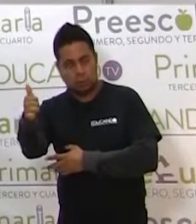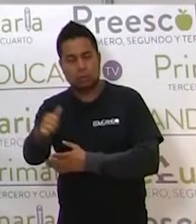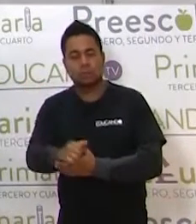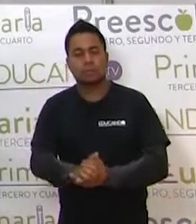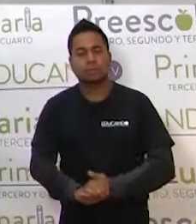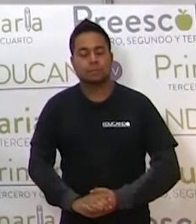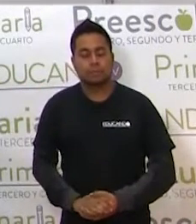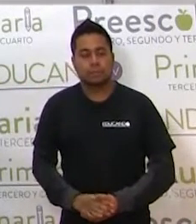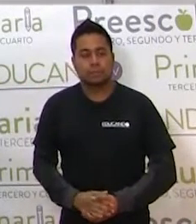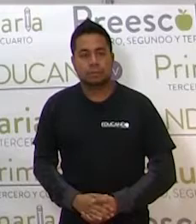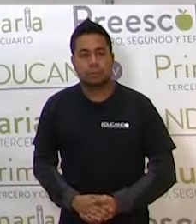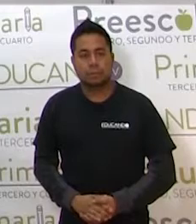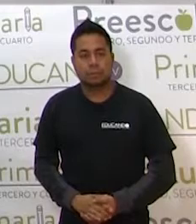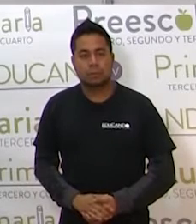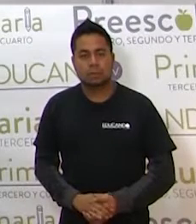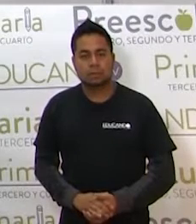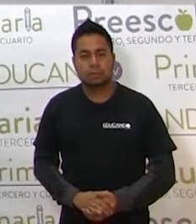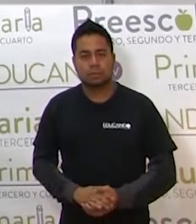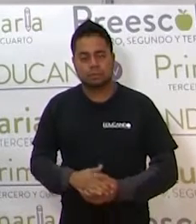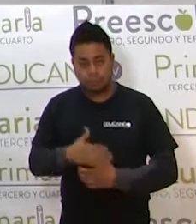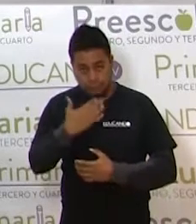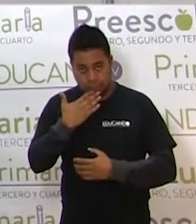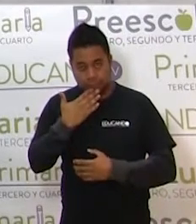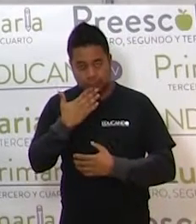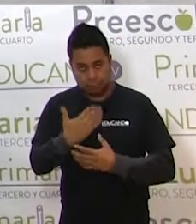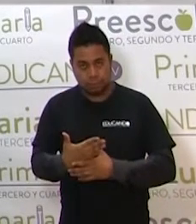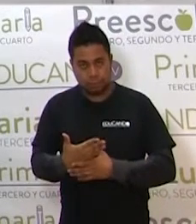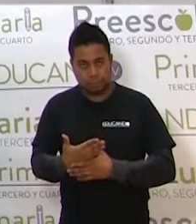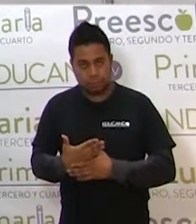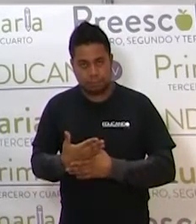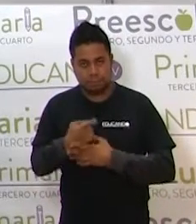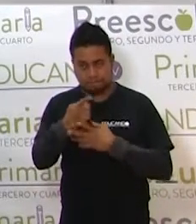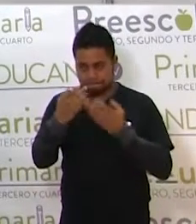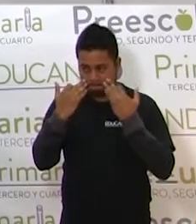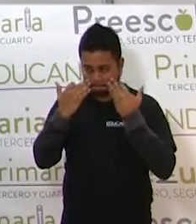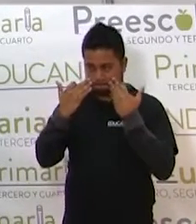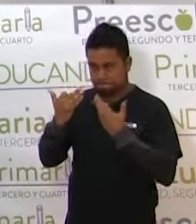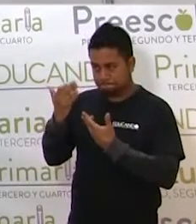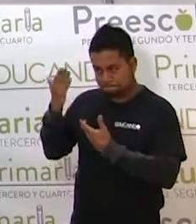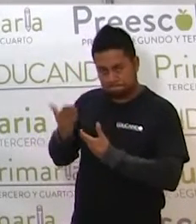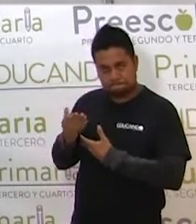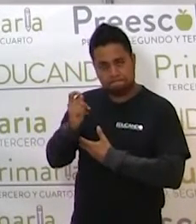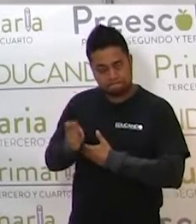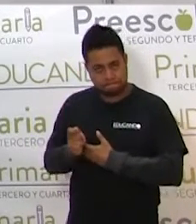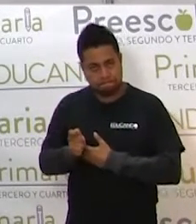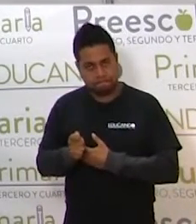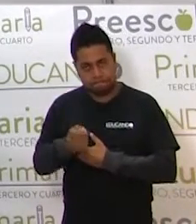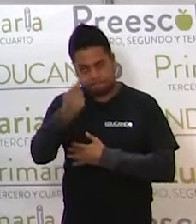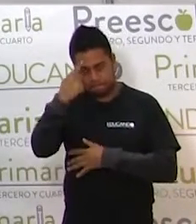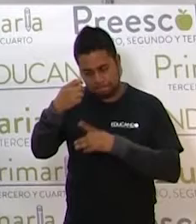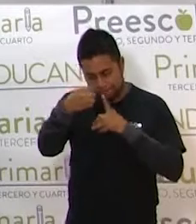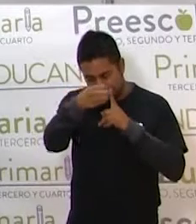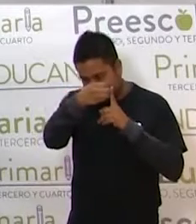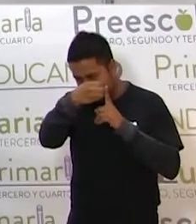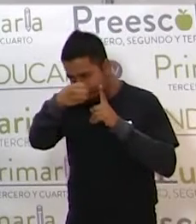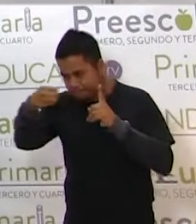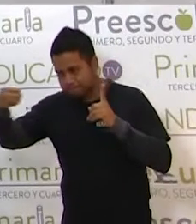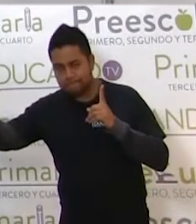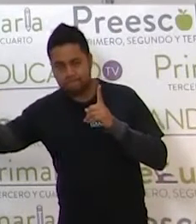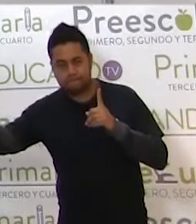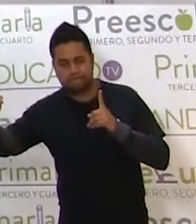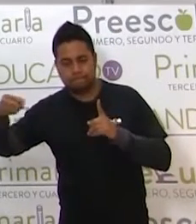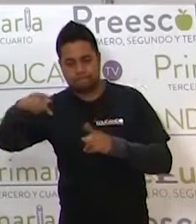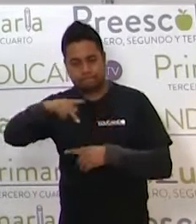11 bien estamos observando que nuestra nuestro verso